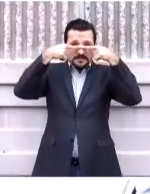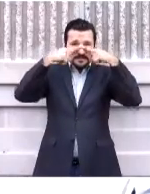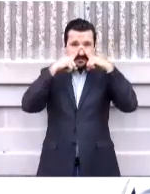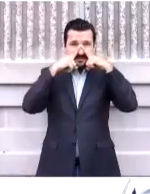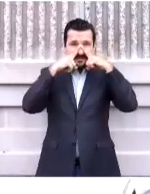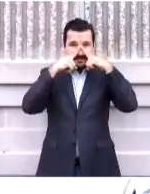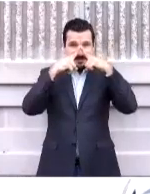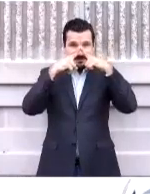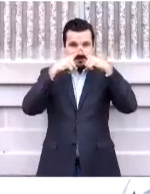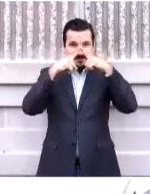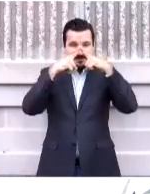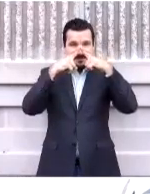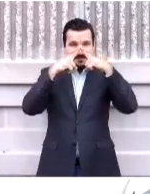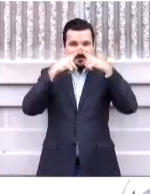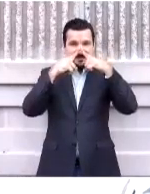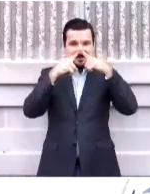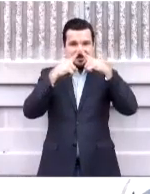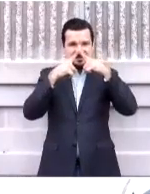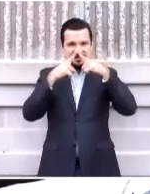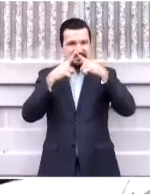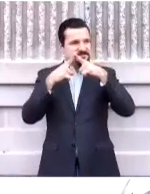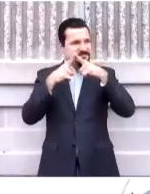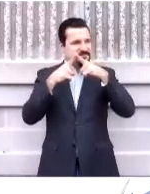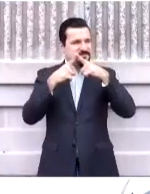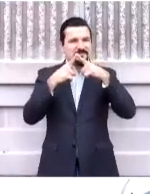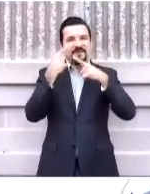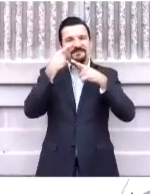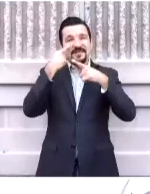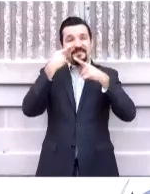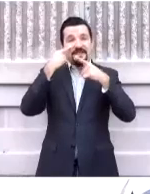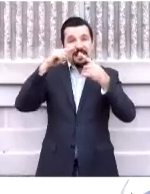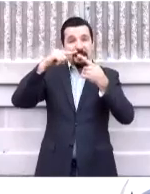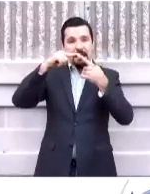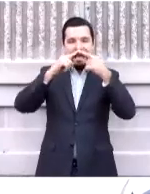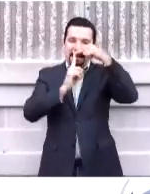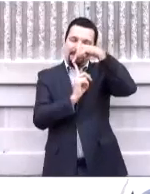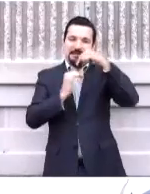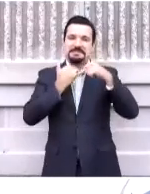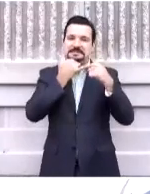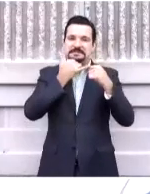hacia abajo. Me lo voy a poner al revés.